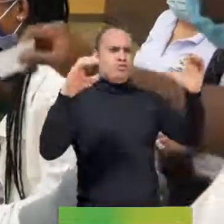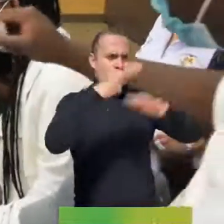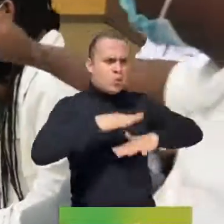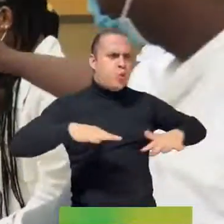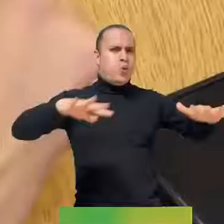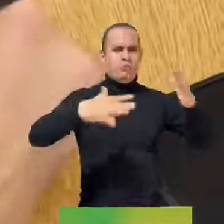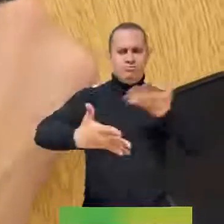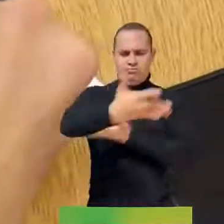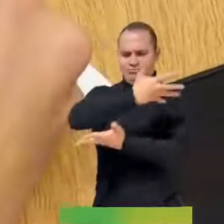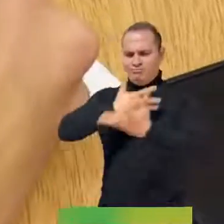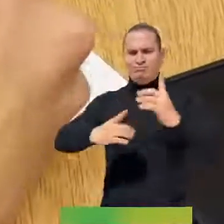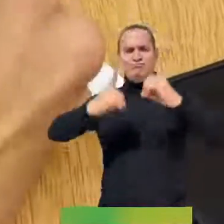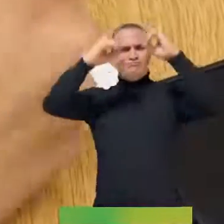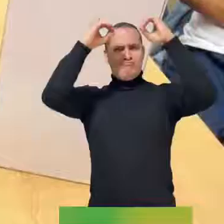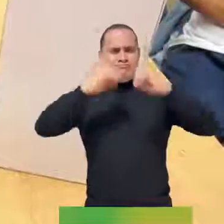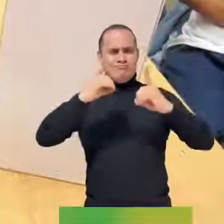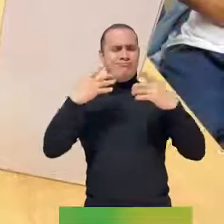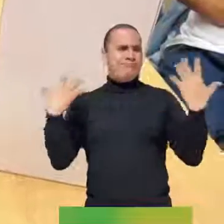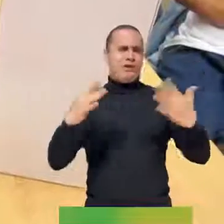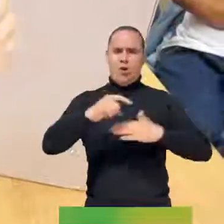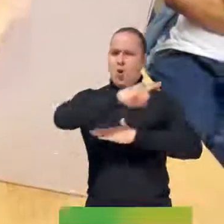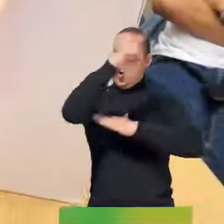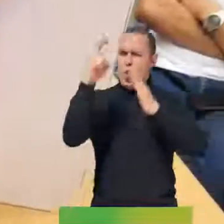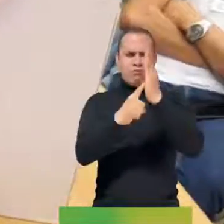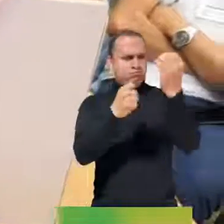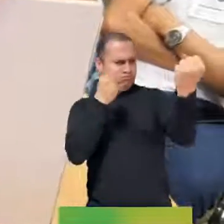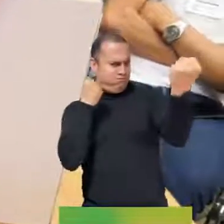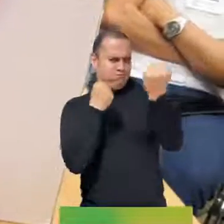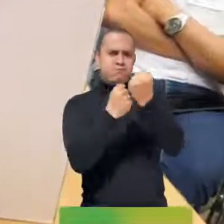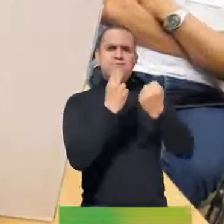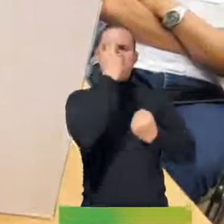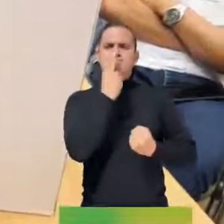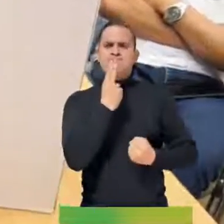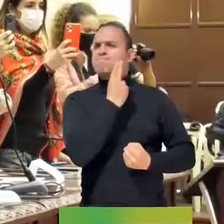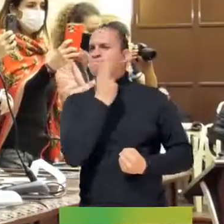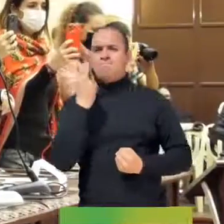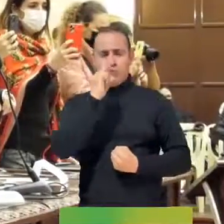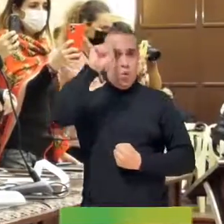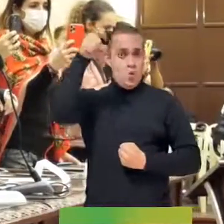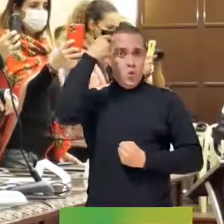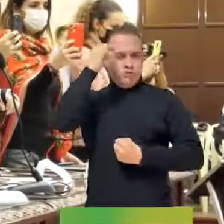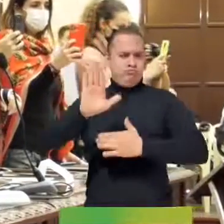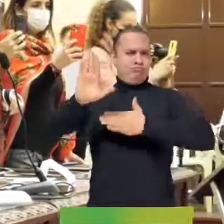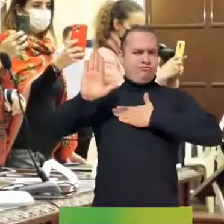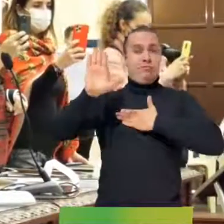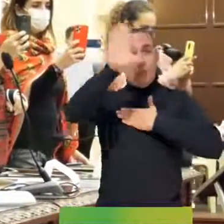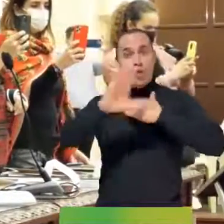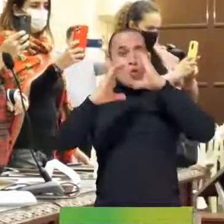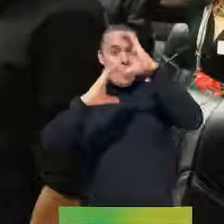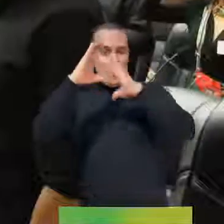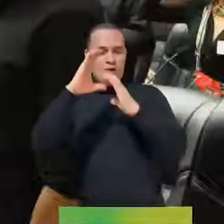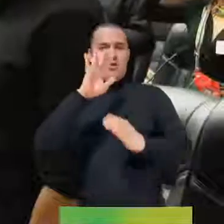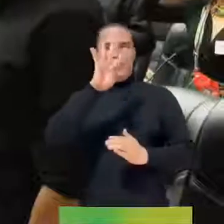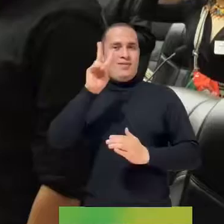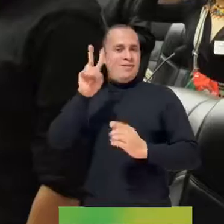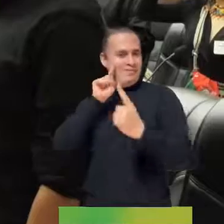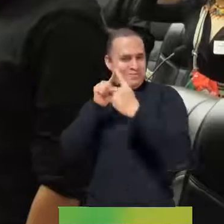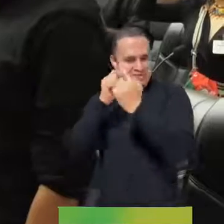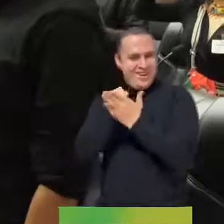toma de decisiones con el total respaldo y compromiso del gobierno departamental, 42 motivos para avanzar.